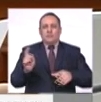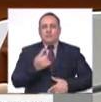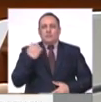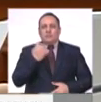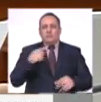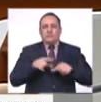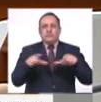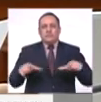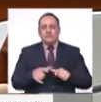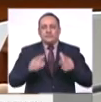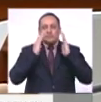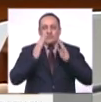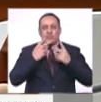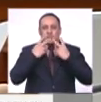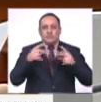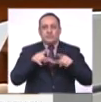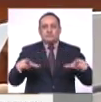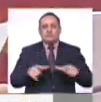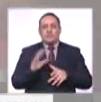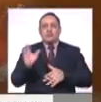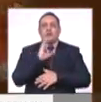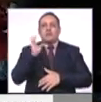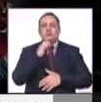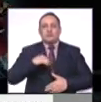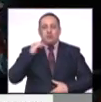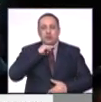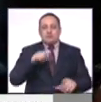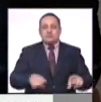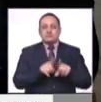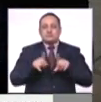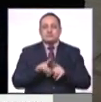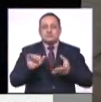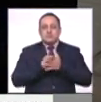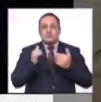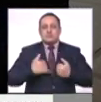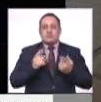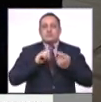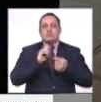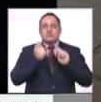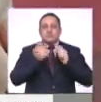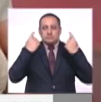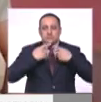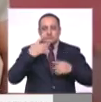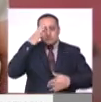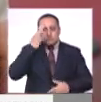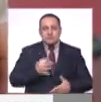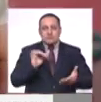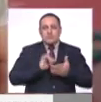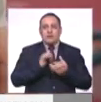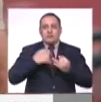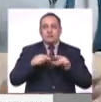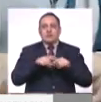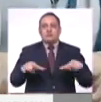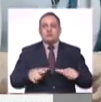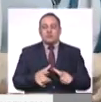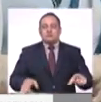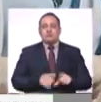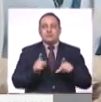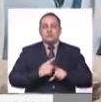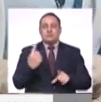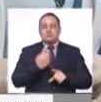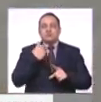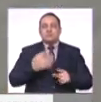ámbito de atenciones de los centros de emergencia mujer. Señaló que este cambio se hace debido a que se cree que en estos centros solo se